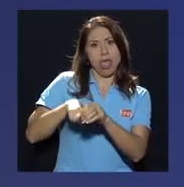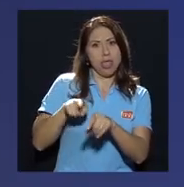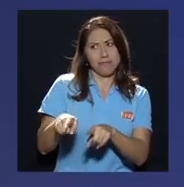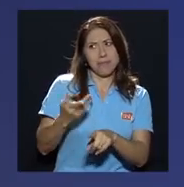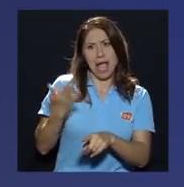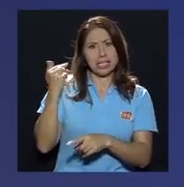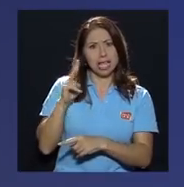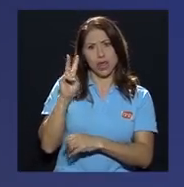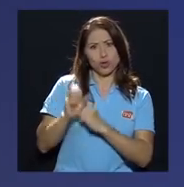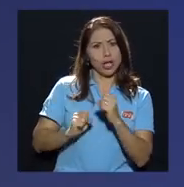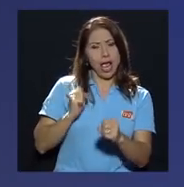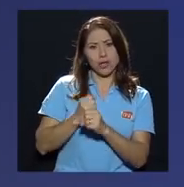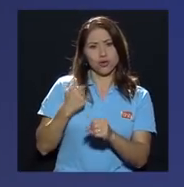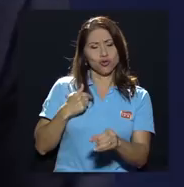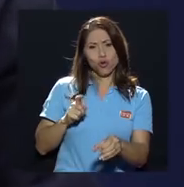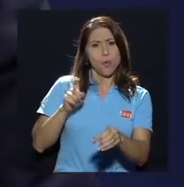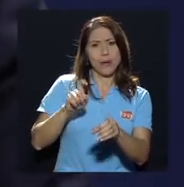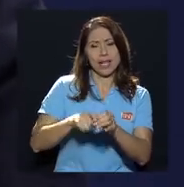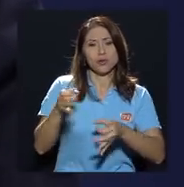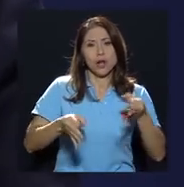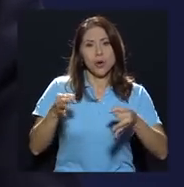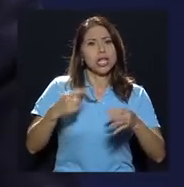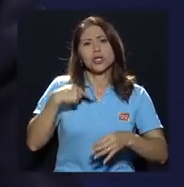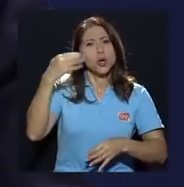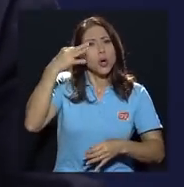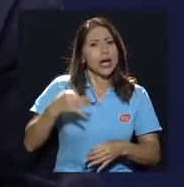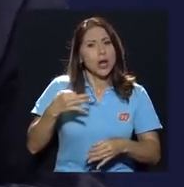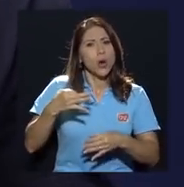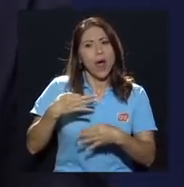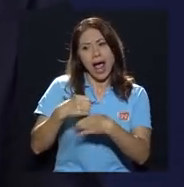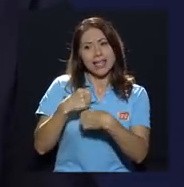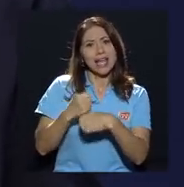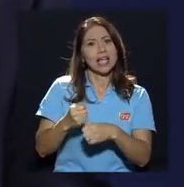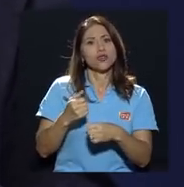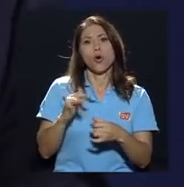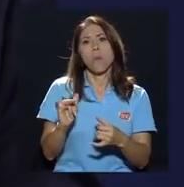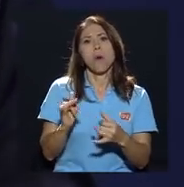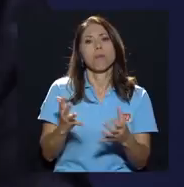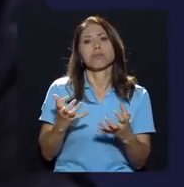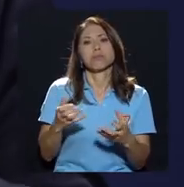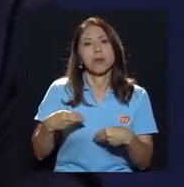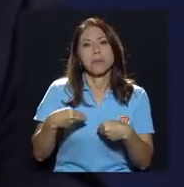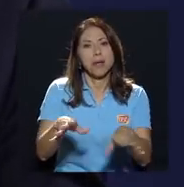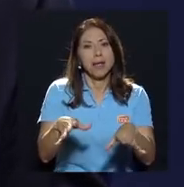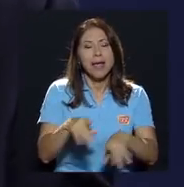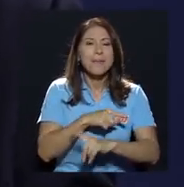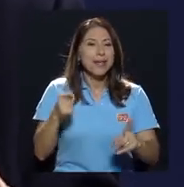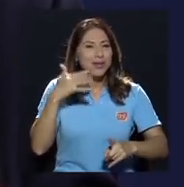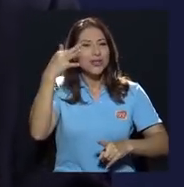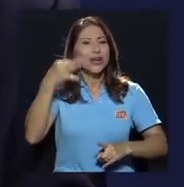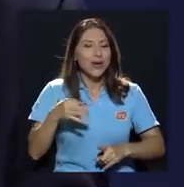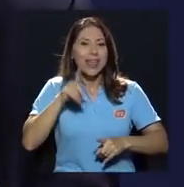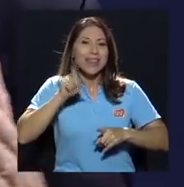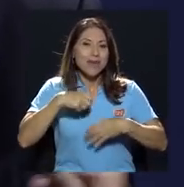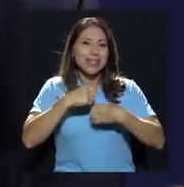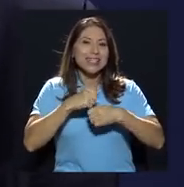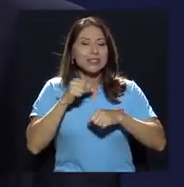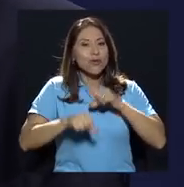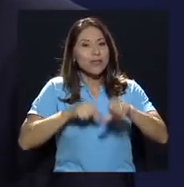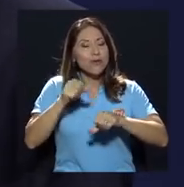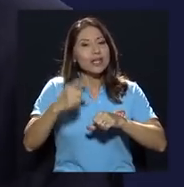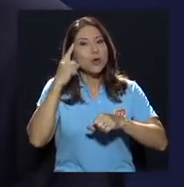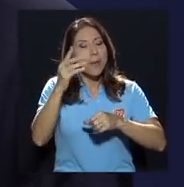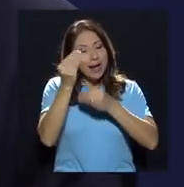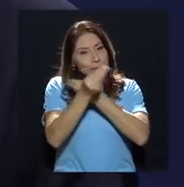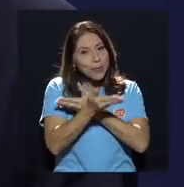parteras con la corte de hace dos años que haya sido algo deliberado pero yo creo que sí y tal vez debió haberse hecho un esfuerzo para notificar